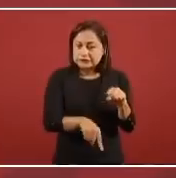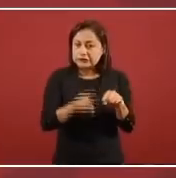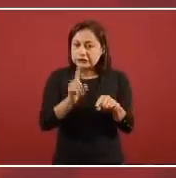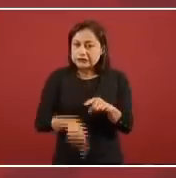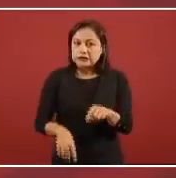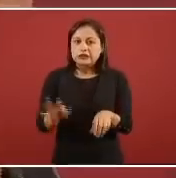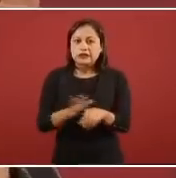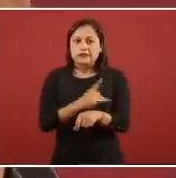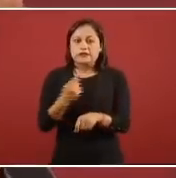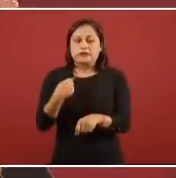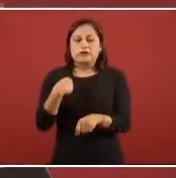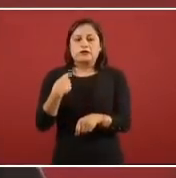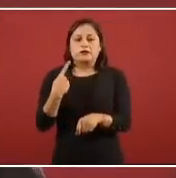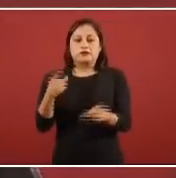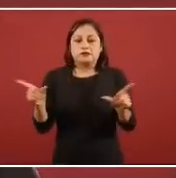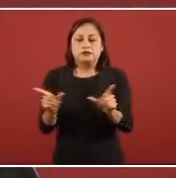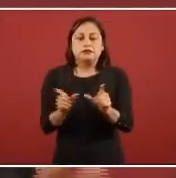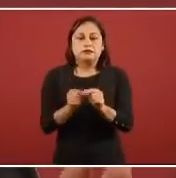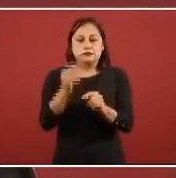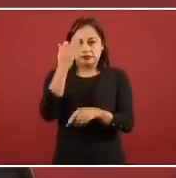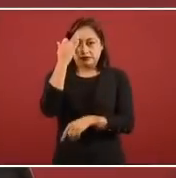y fue lo que logré. O sea,